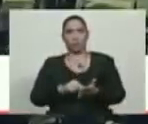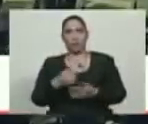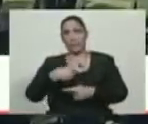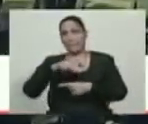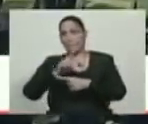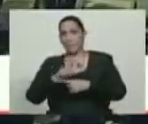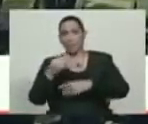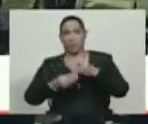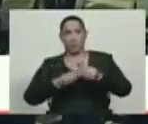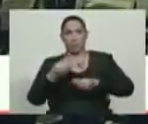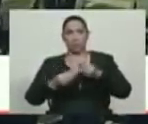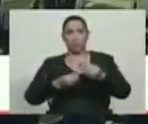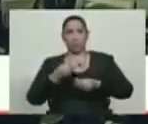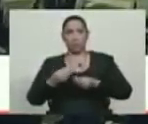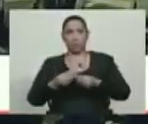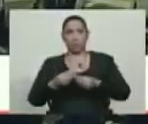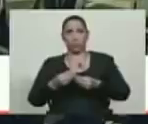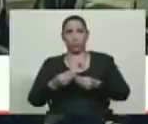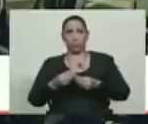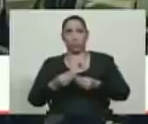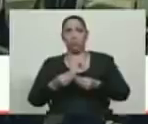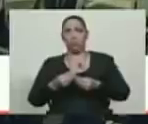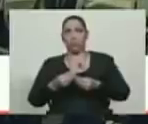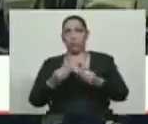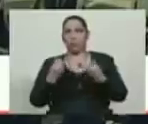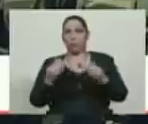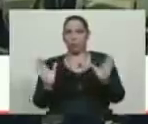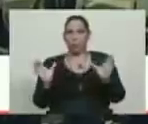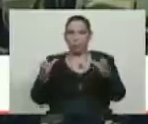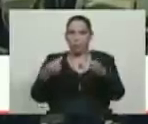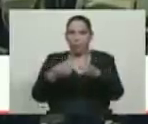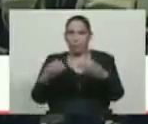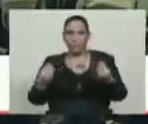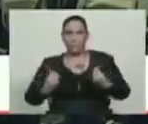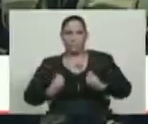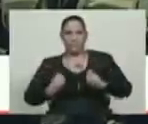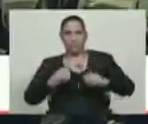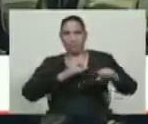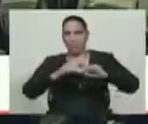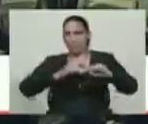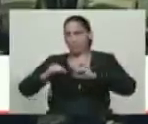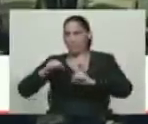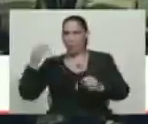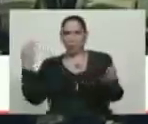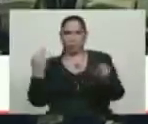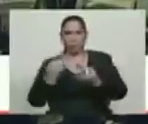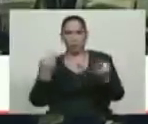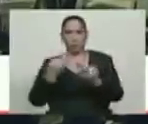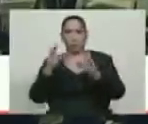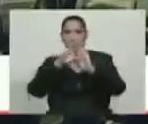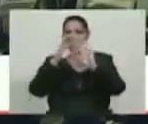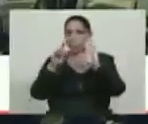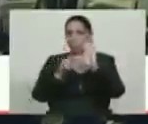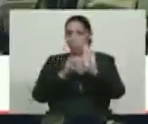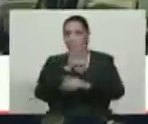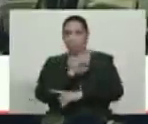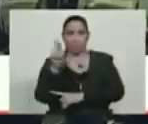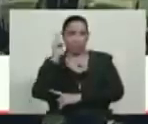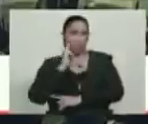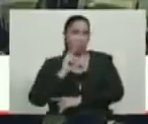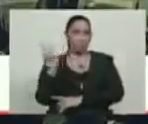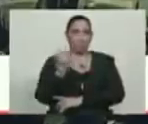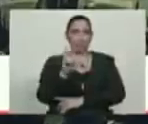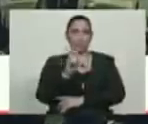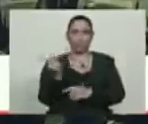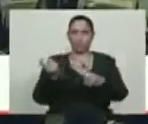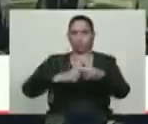que hizo fue colocarla como un componente vivo, activo y para siempre en la Constitución de la República Bolivariana